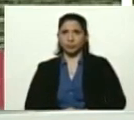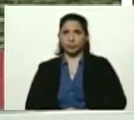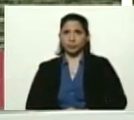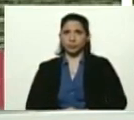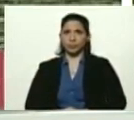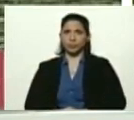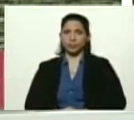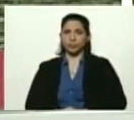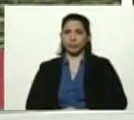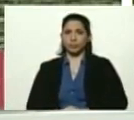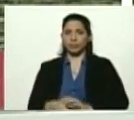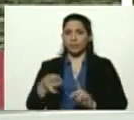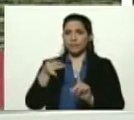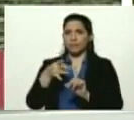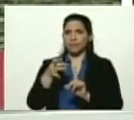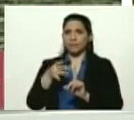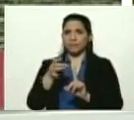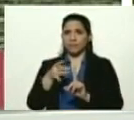inmunodeficiencia adquirida.